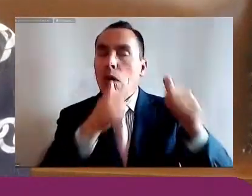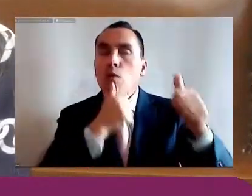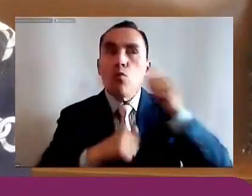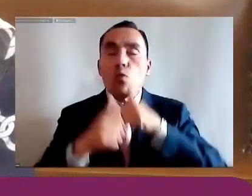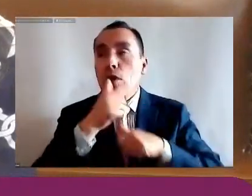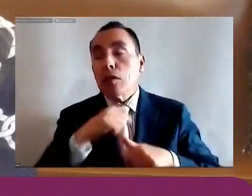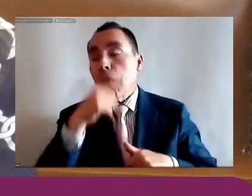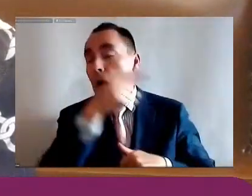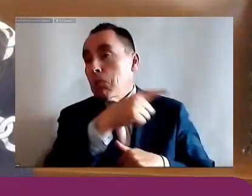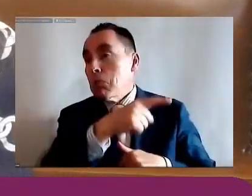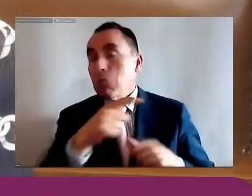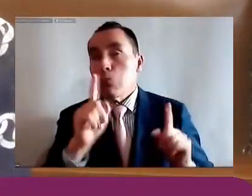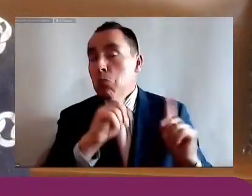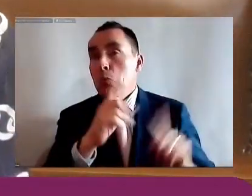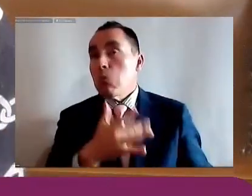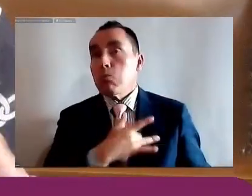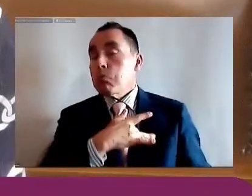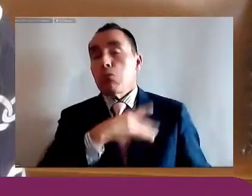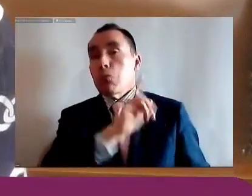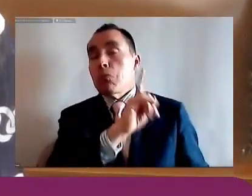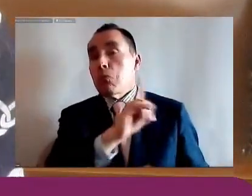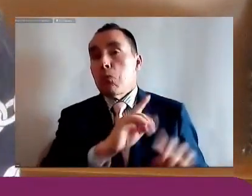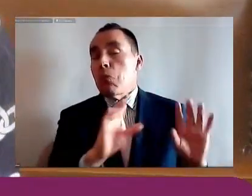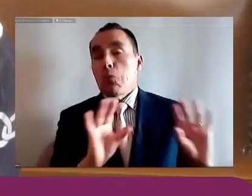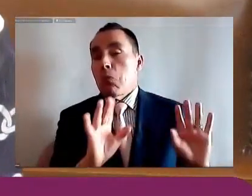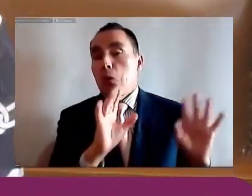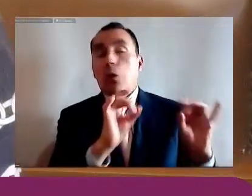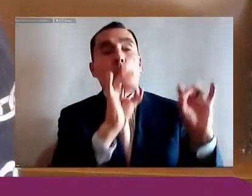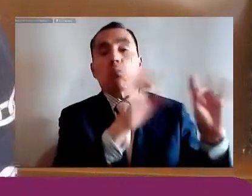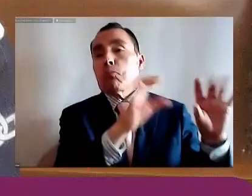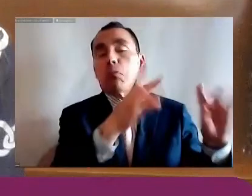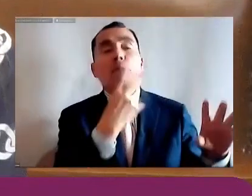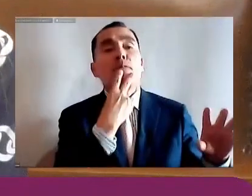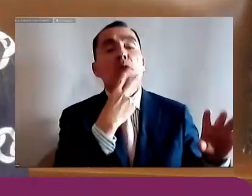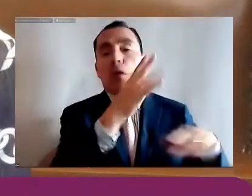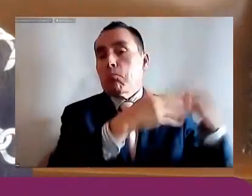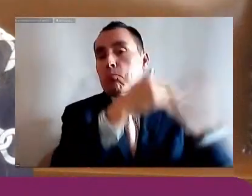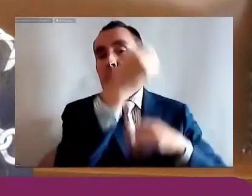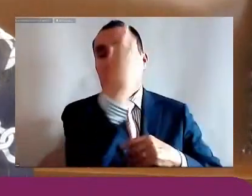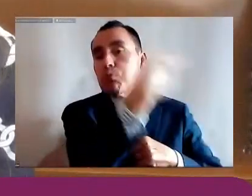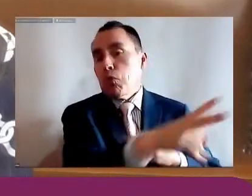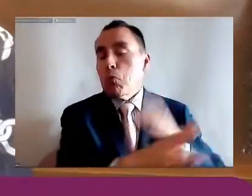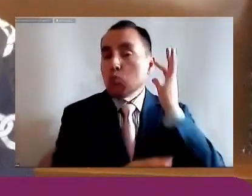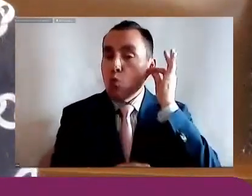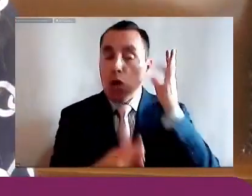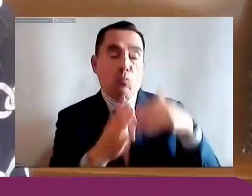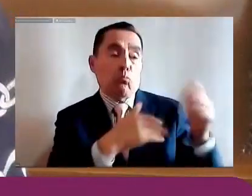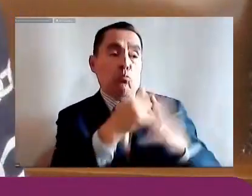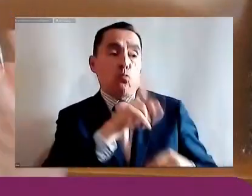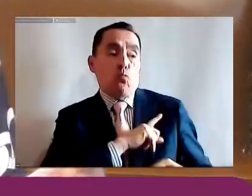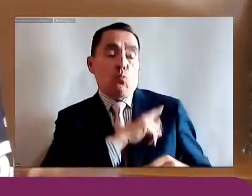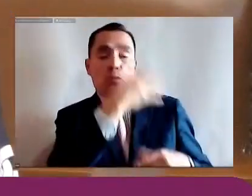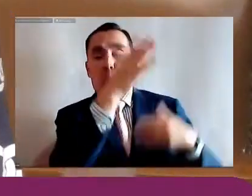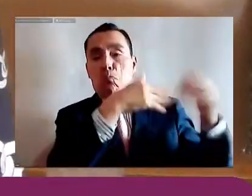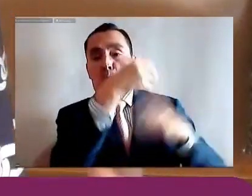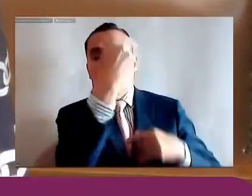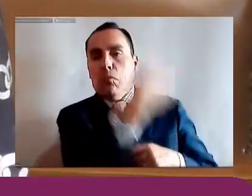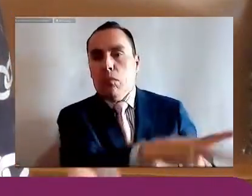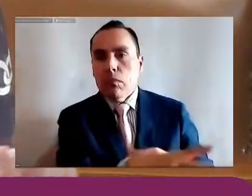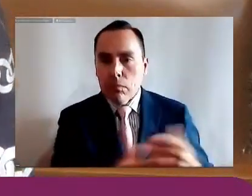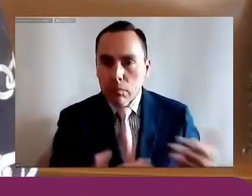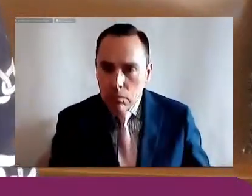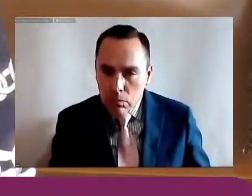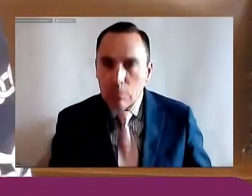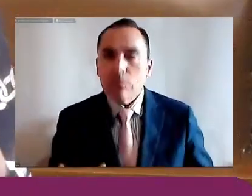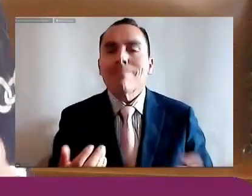daño, sino que son simplemente experiencias de la vida que nos tocan por ser mujeres. Y eso se refleja precisamente en